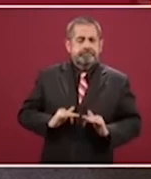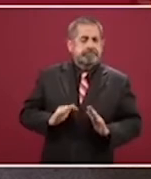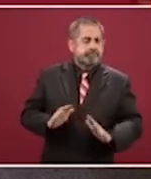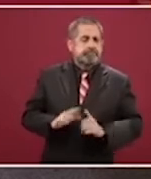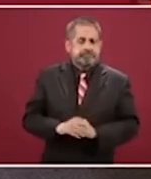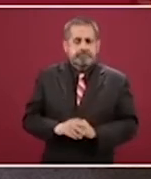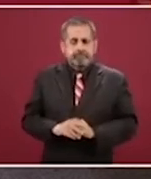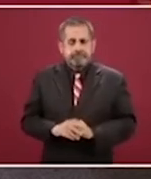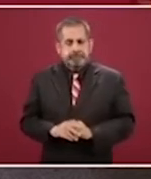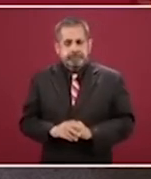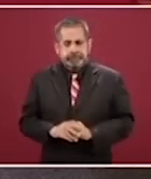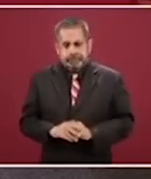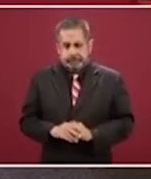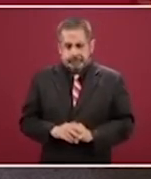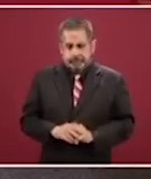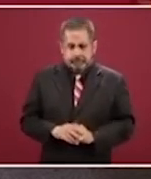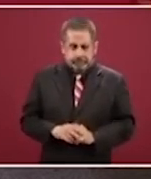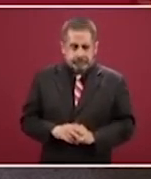enfrentando?